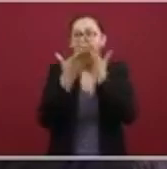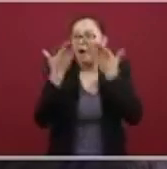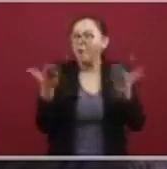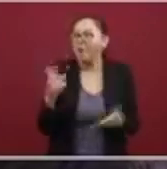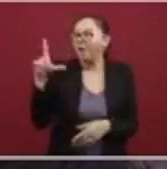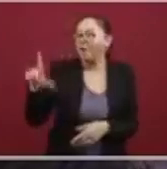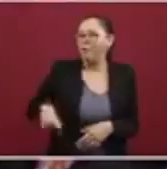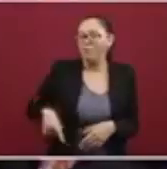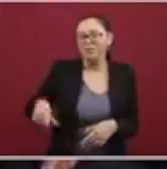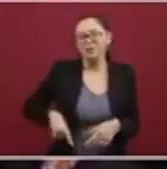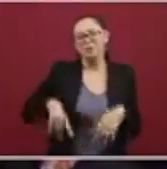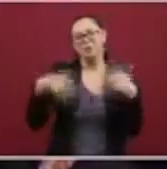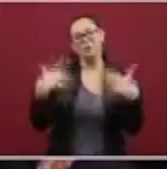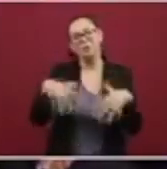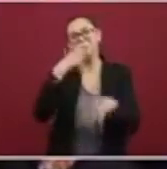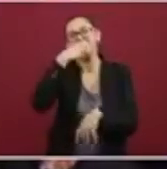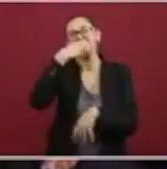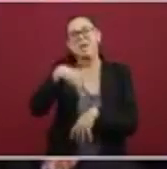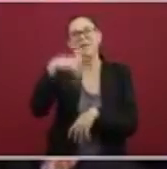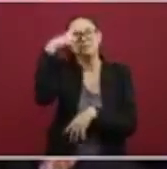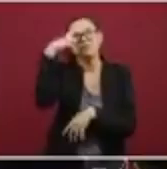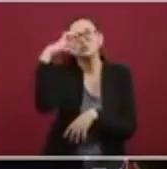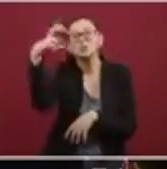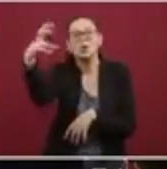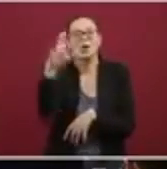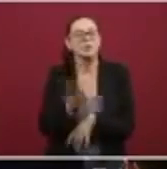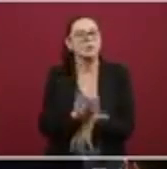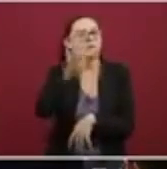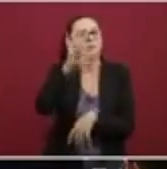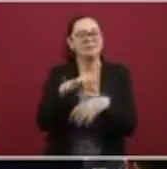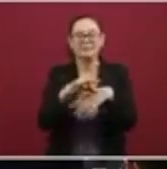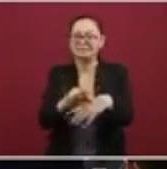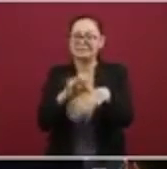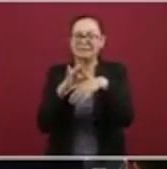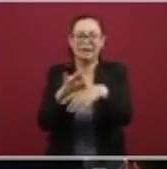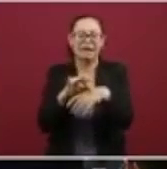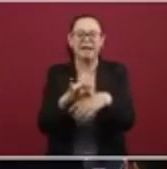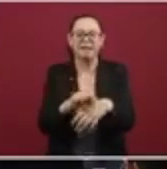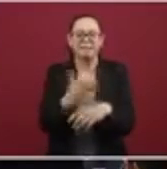sueño hecho realidad que estamos haciendo todos. Al presidente le digo que